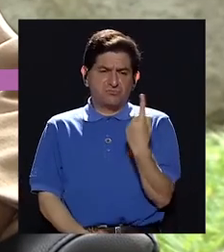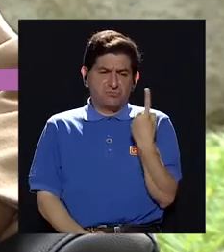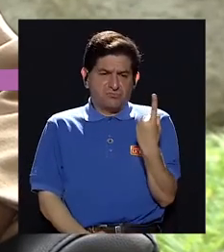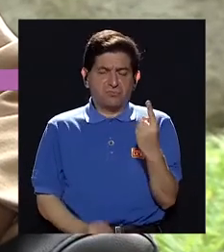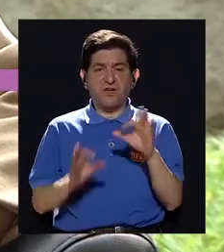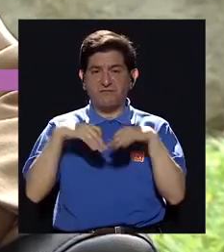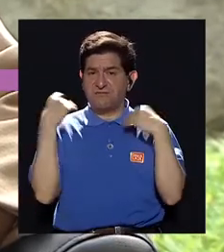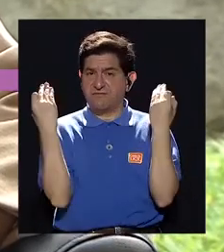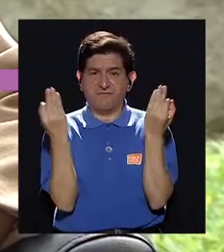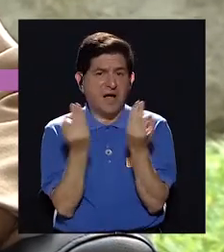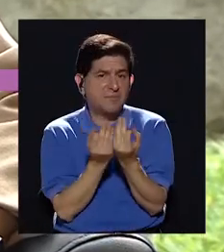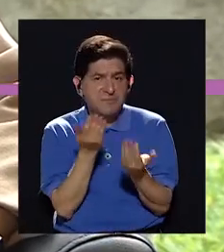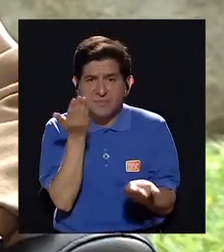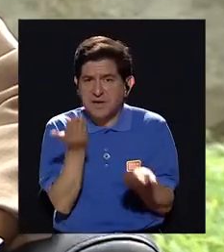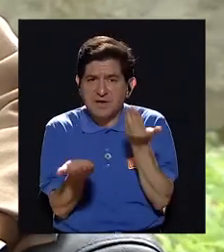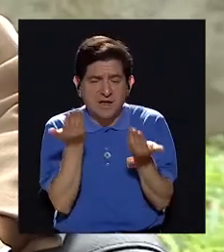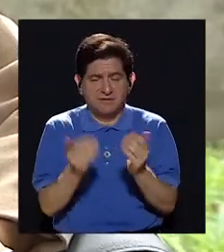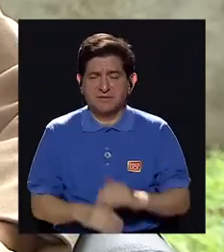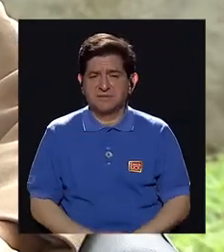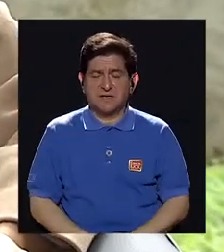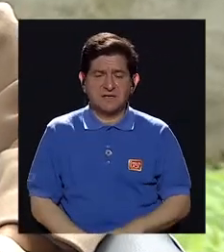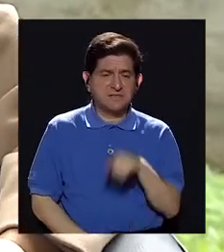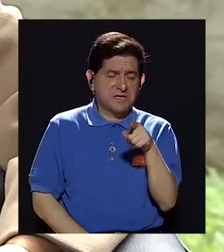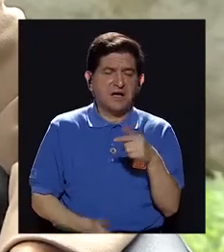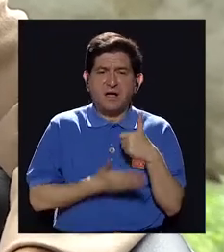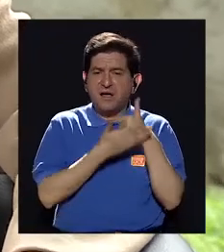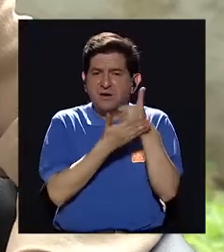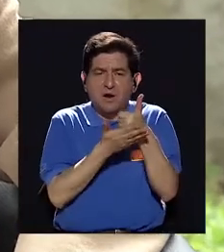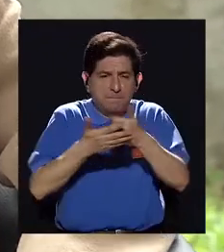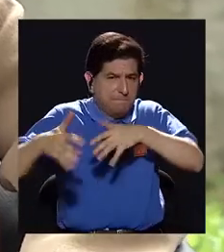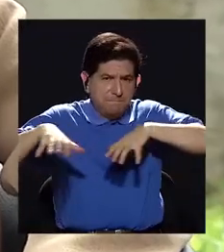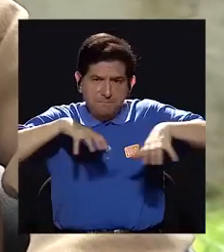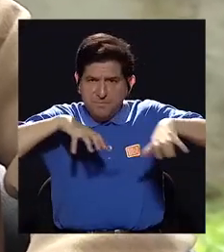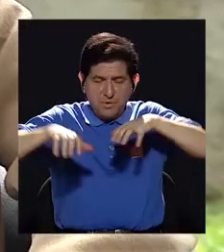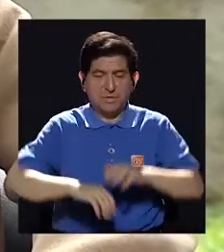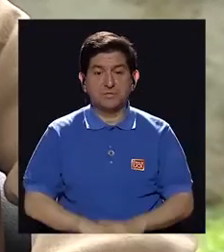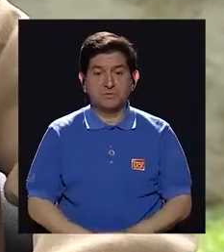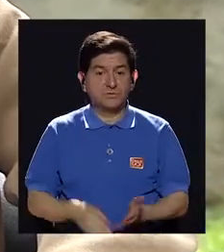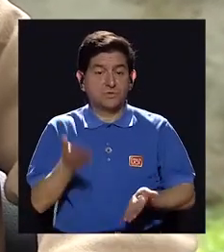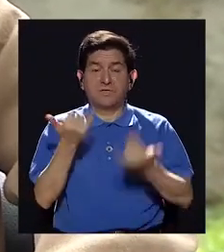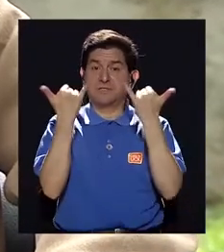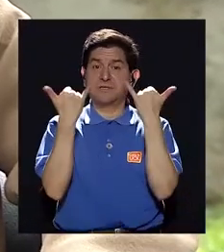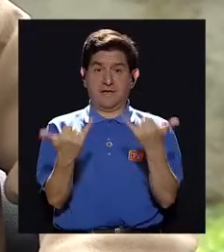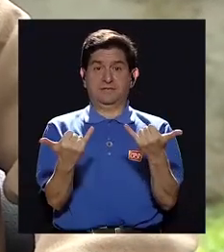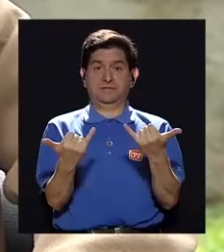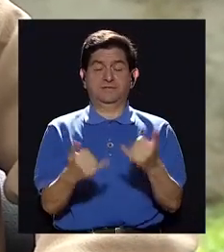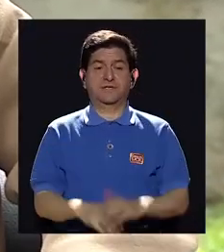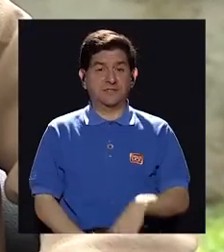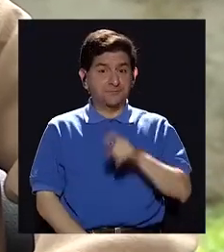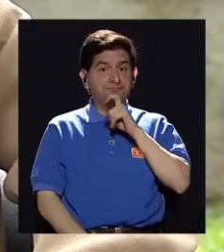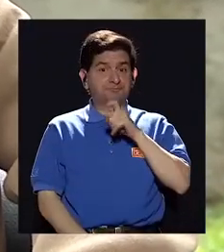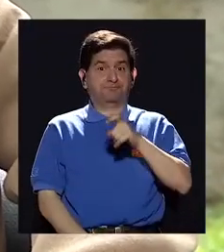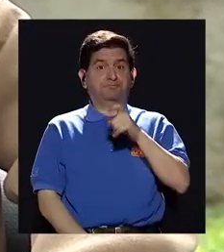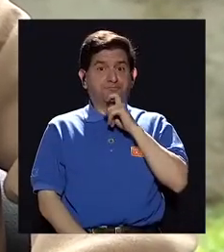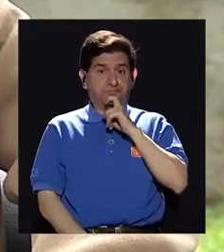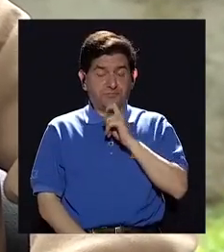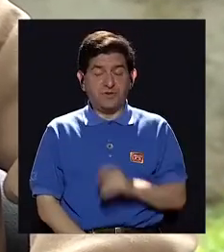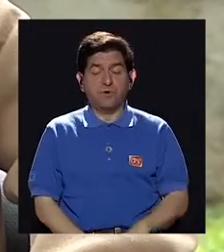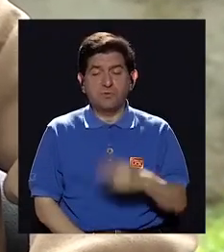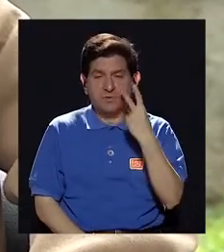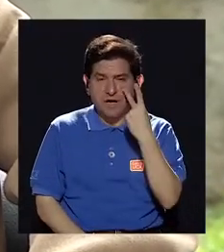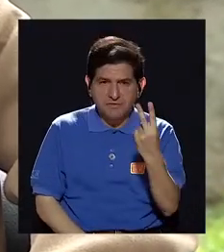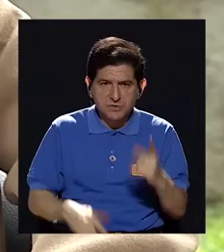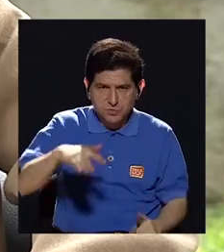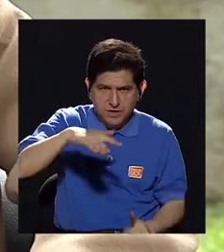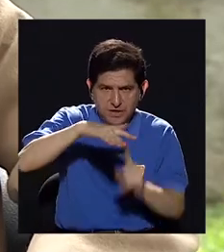solos, la familia no puede ayudarles a movilizarse porque tal vez ya tienen dificultades